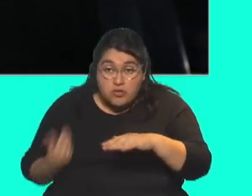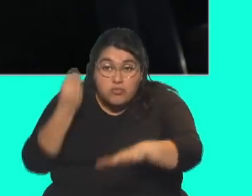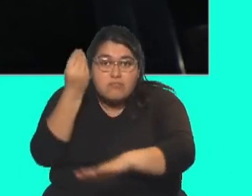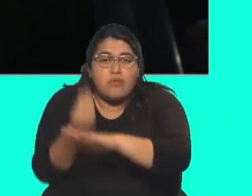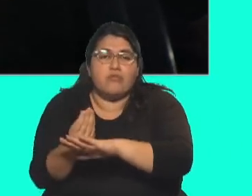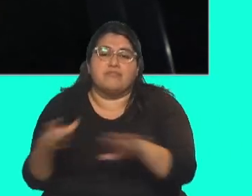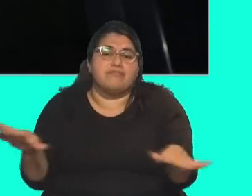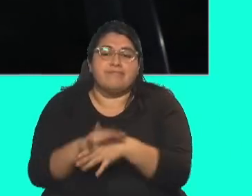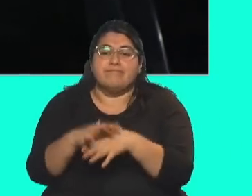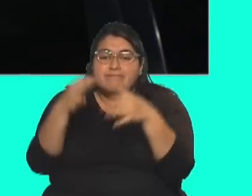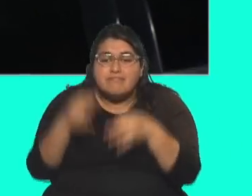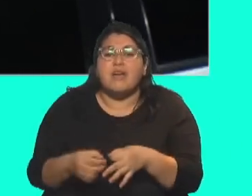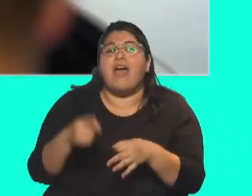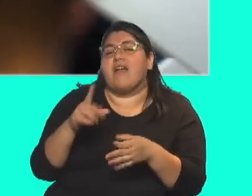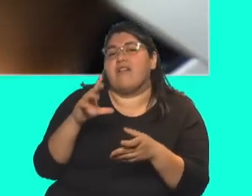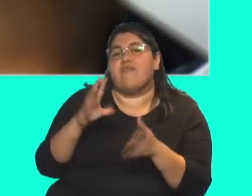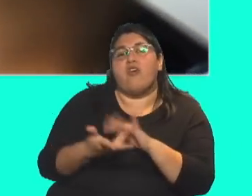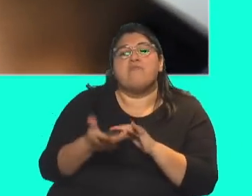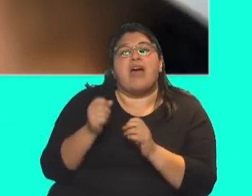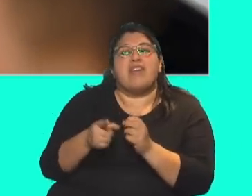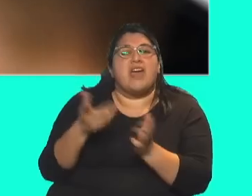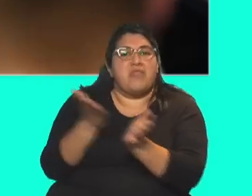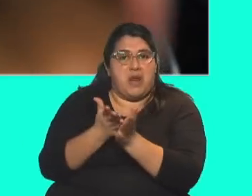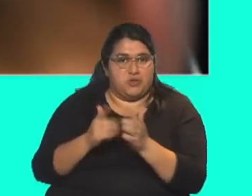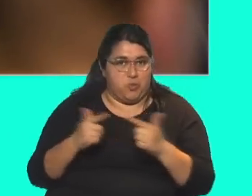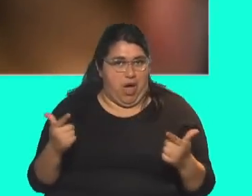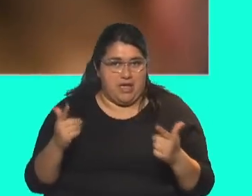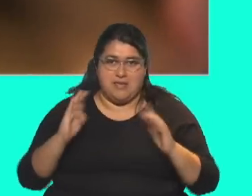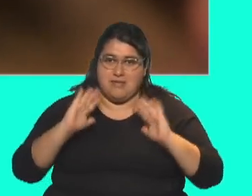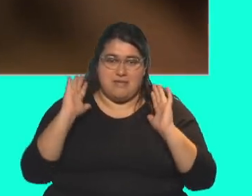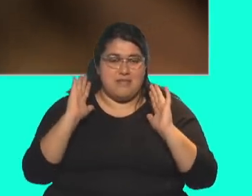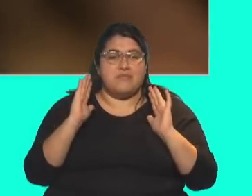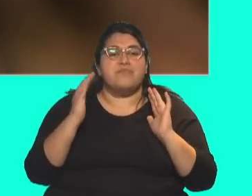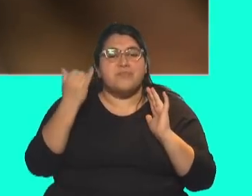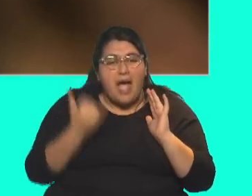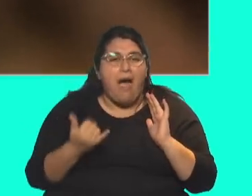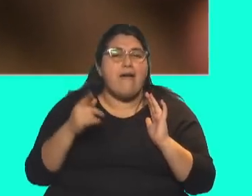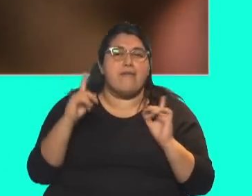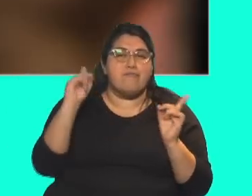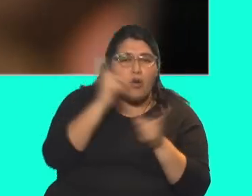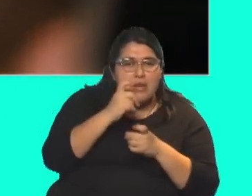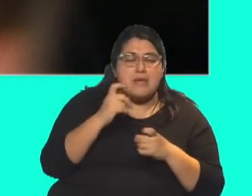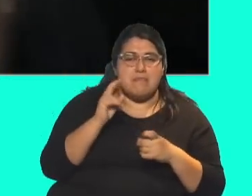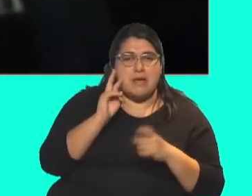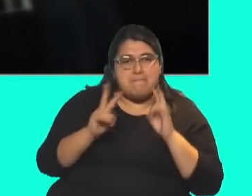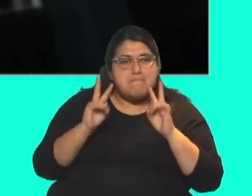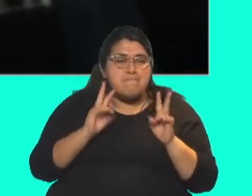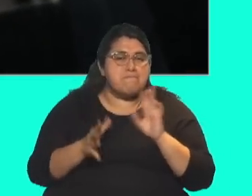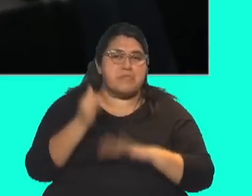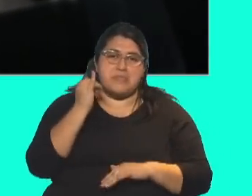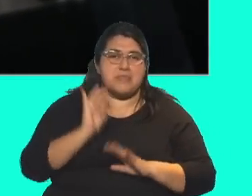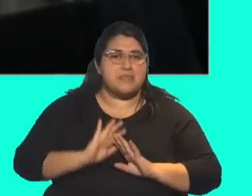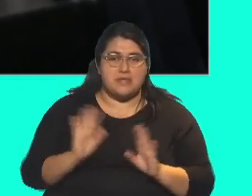efectivamente el estado de derecho le es un obstáculo y la democracia este cruje por donde quieran verlo este es un gobierno